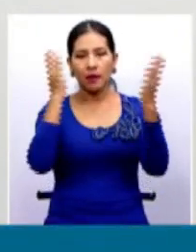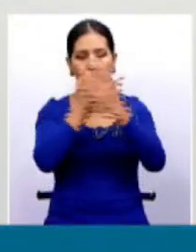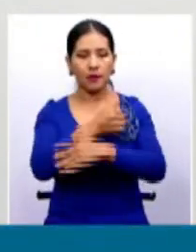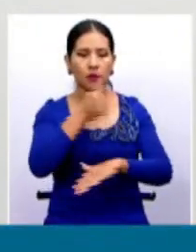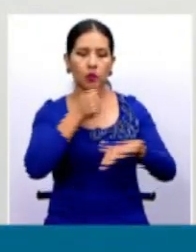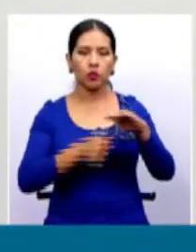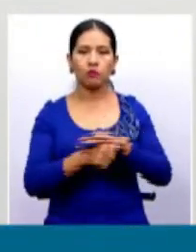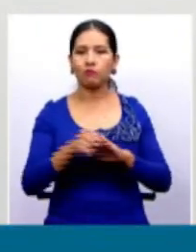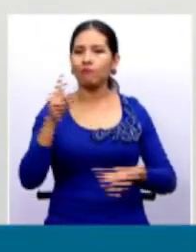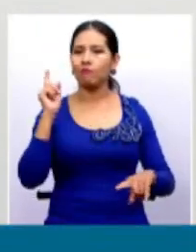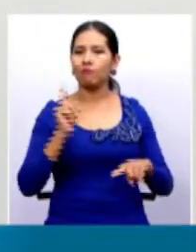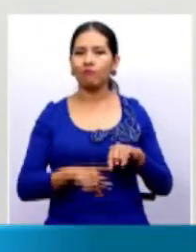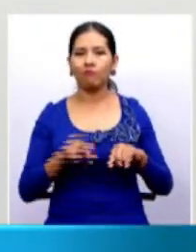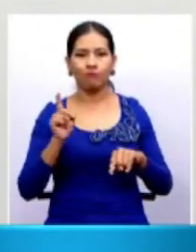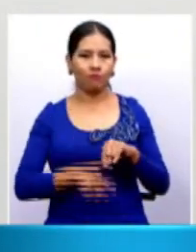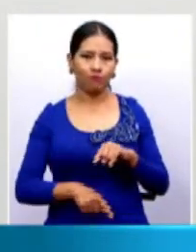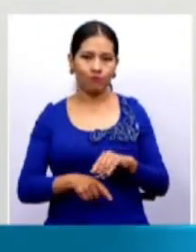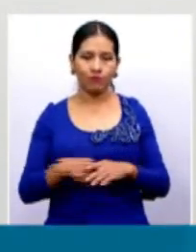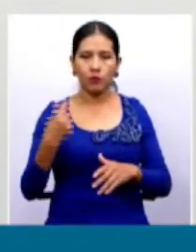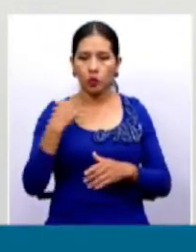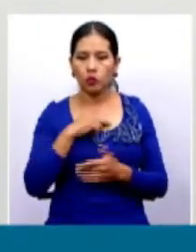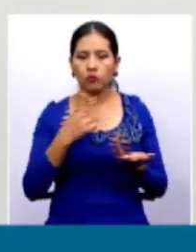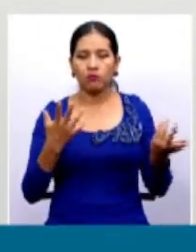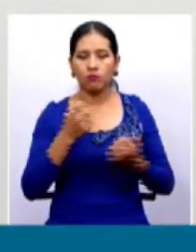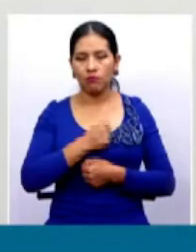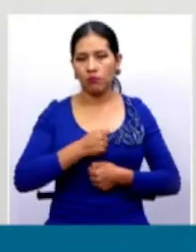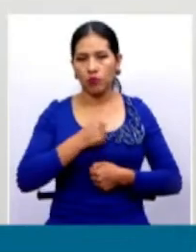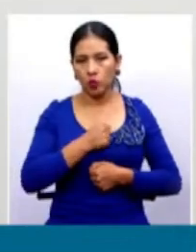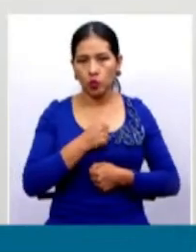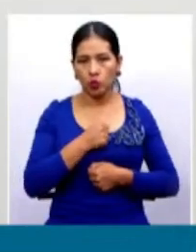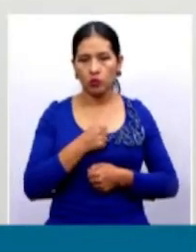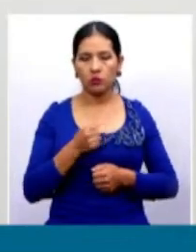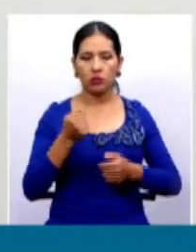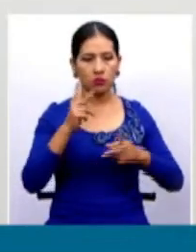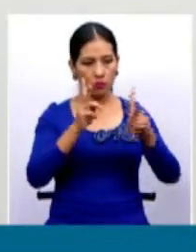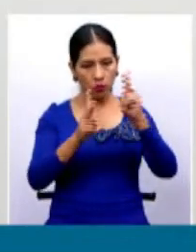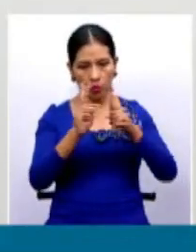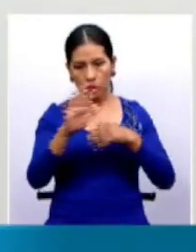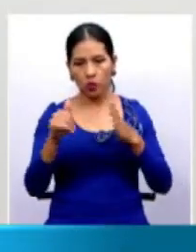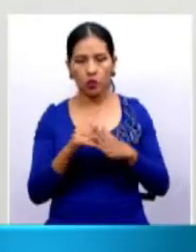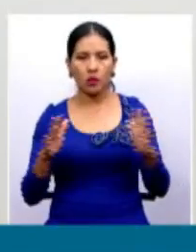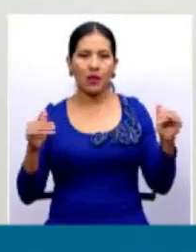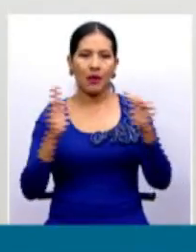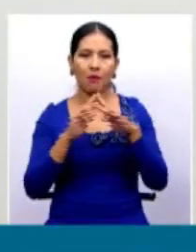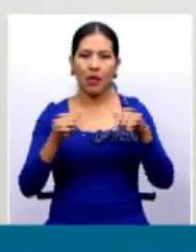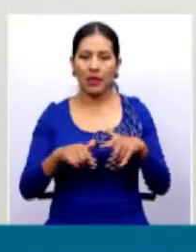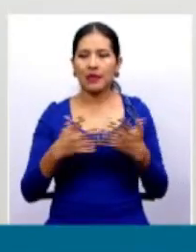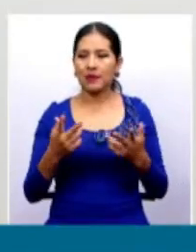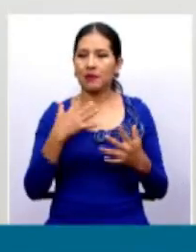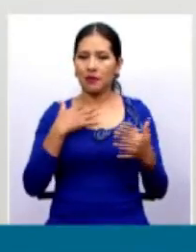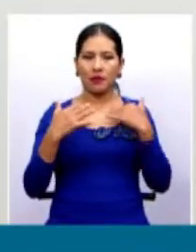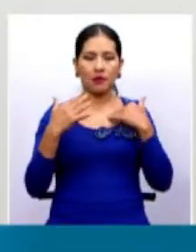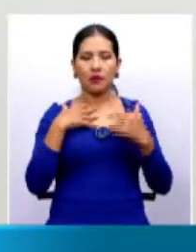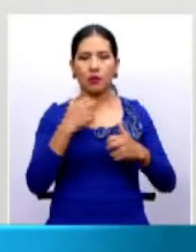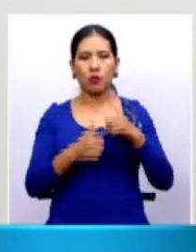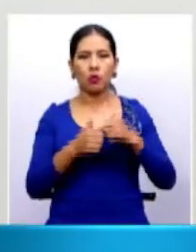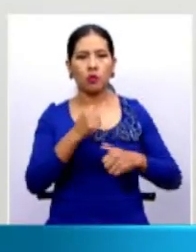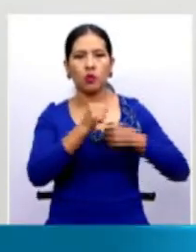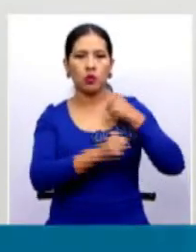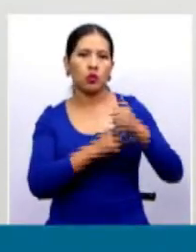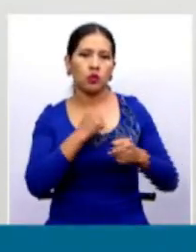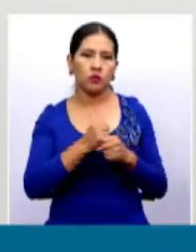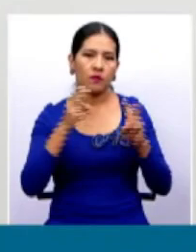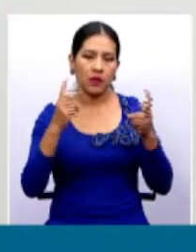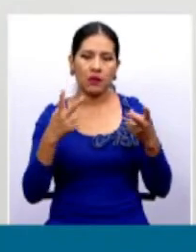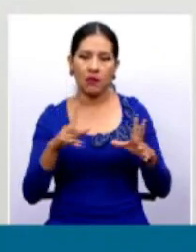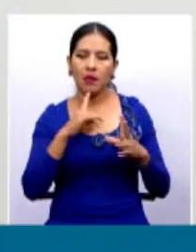marcha violenta lo sentimos mucho lamentamos mucho por el pueblo paceño que este tipo de hechos que